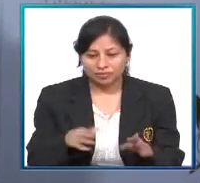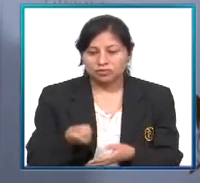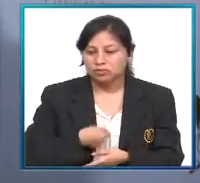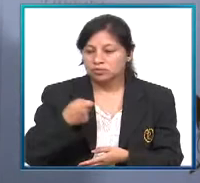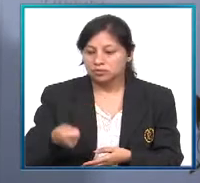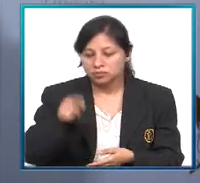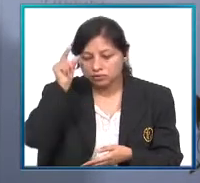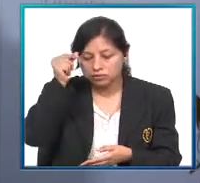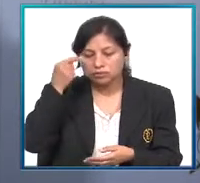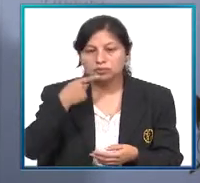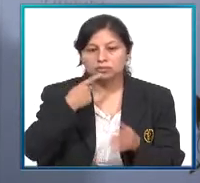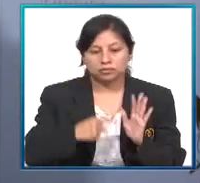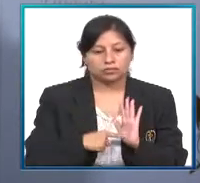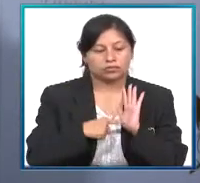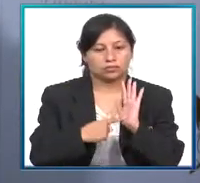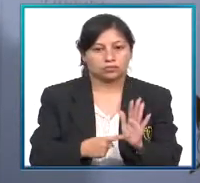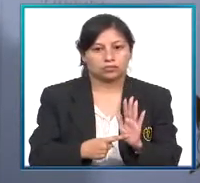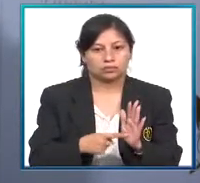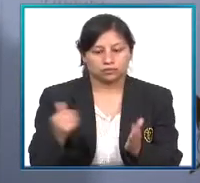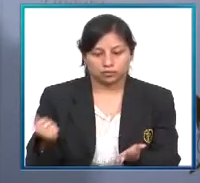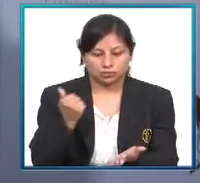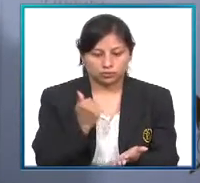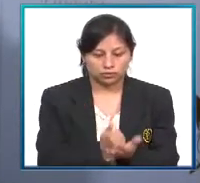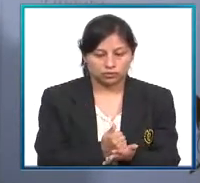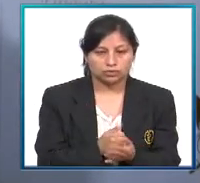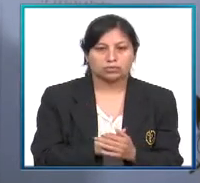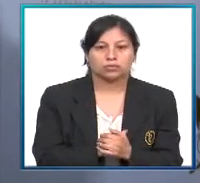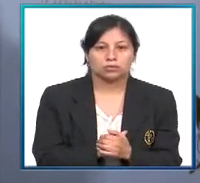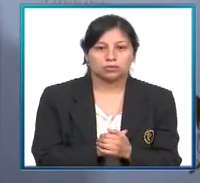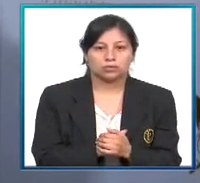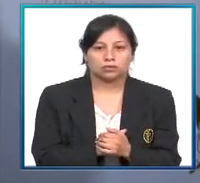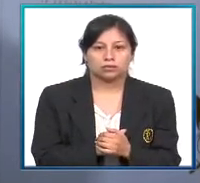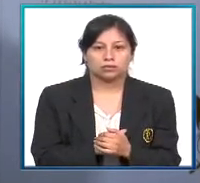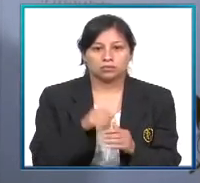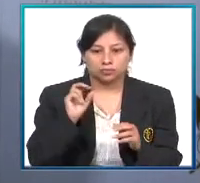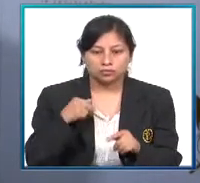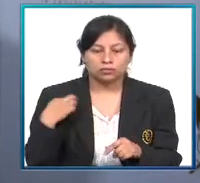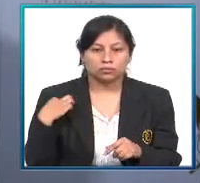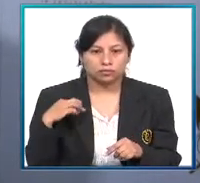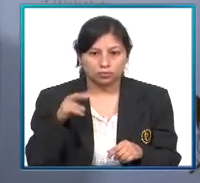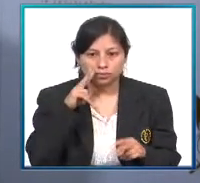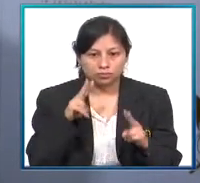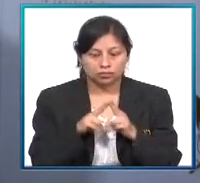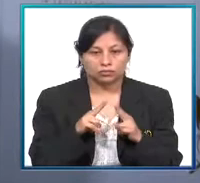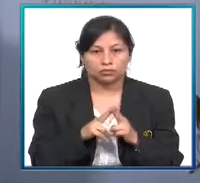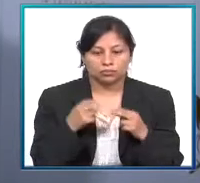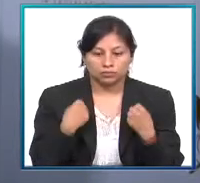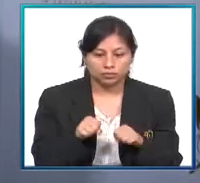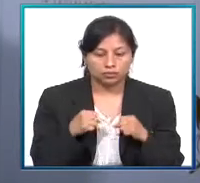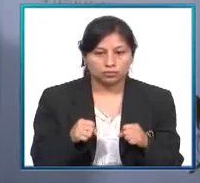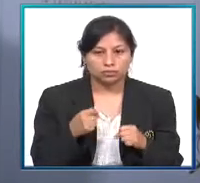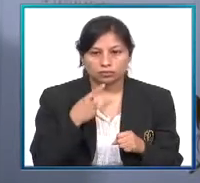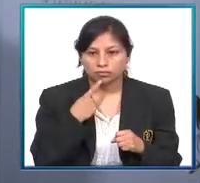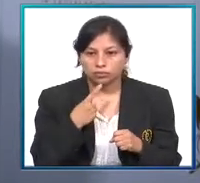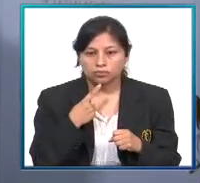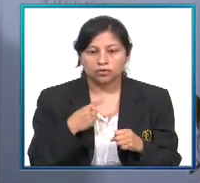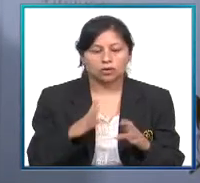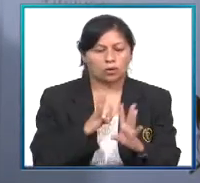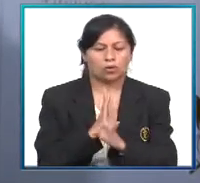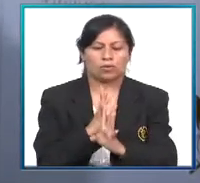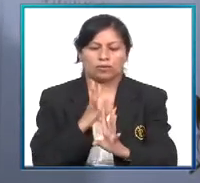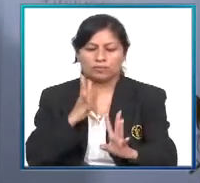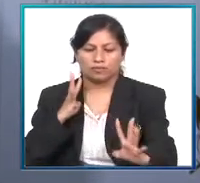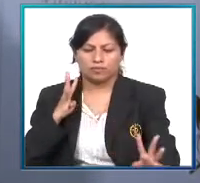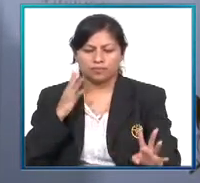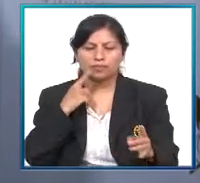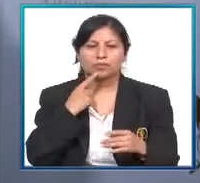Estado necesitan presentar el acta de supervivencia. Y para ello tienen que ir a hacer unas grandes colas, tienen que ir a